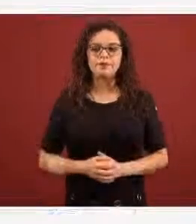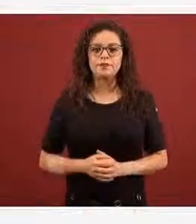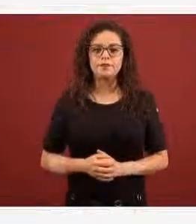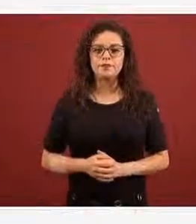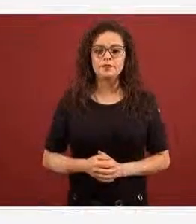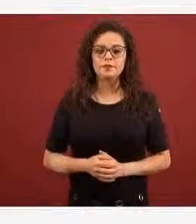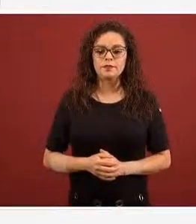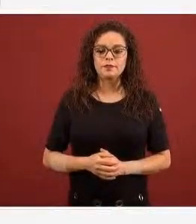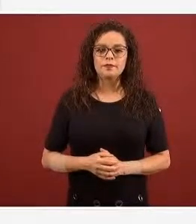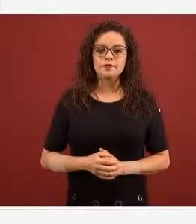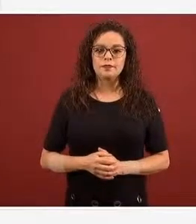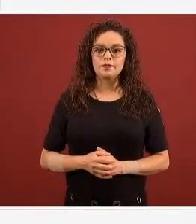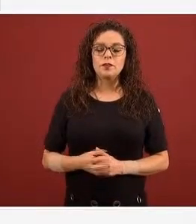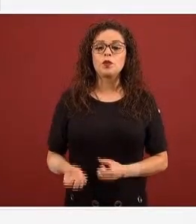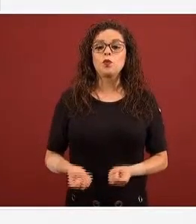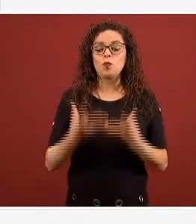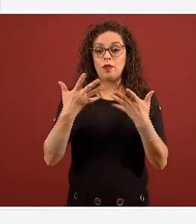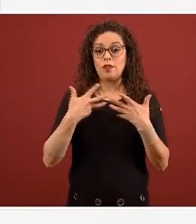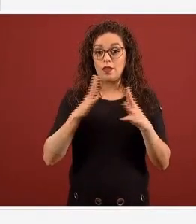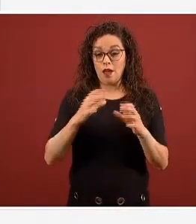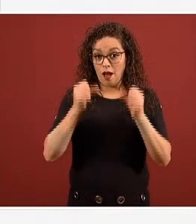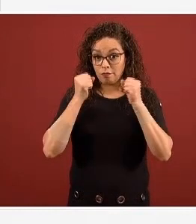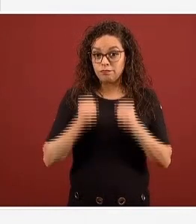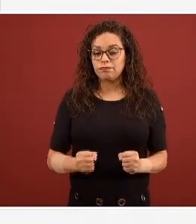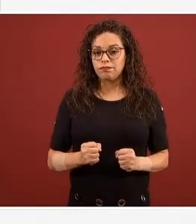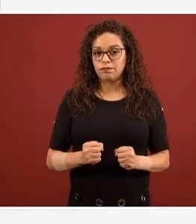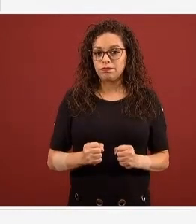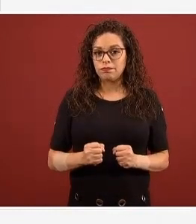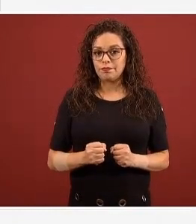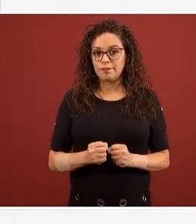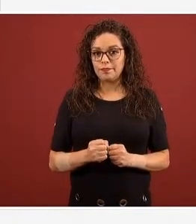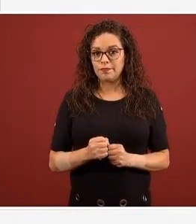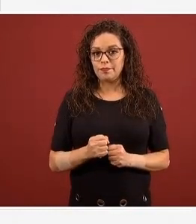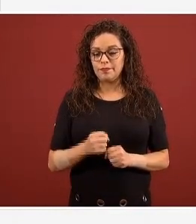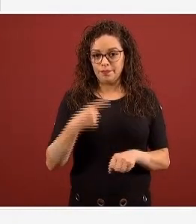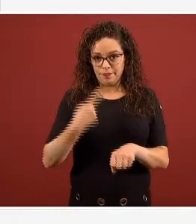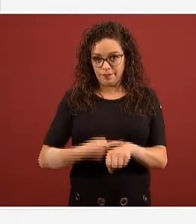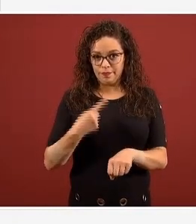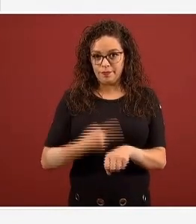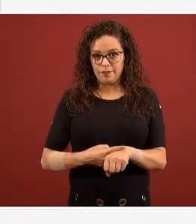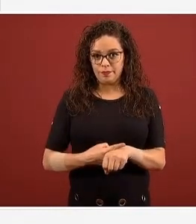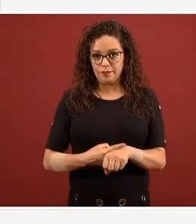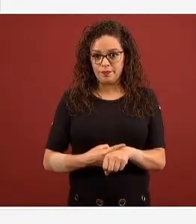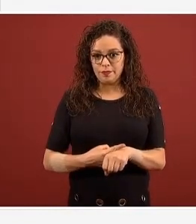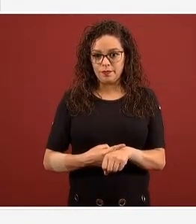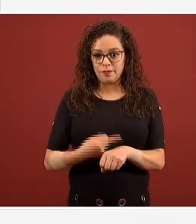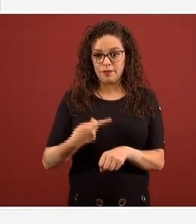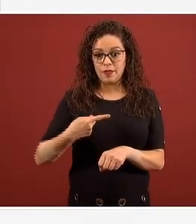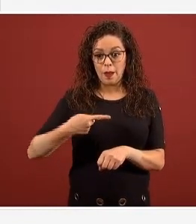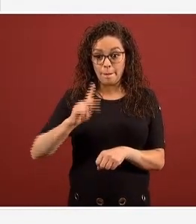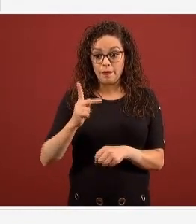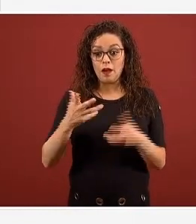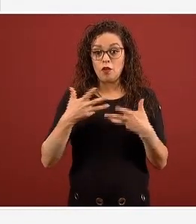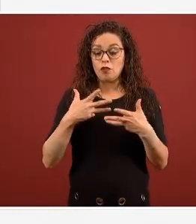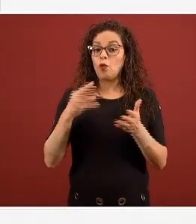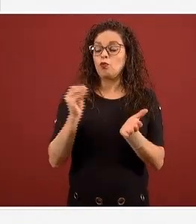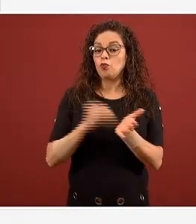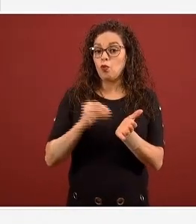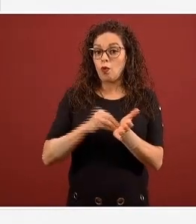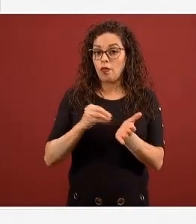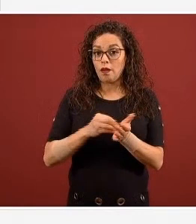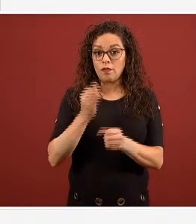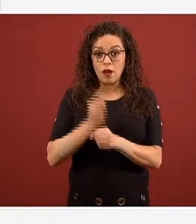la distribución de casos confirmados. Ahora estamos viendo los casos confirmados activos por entidad federativa, es